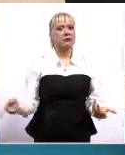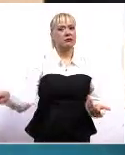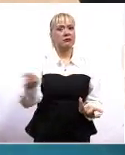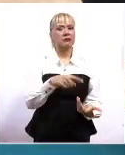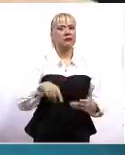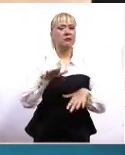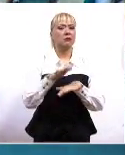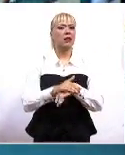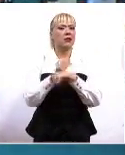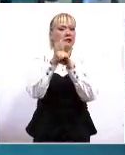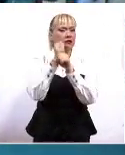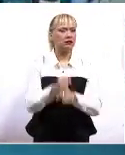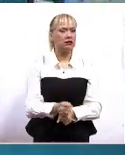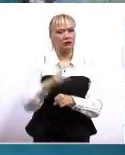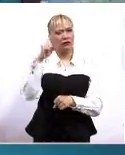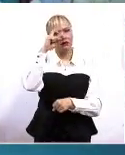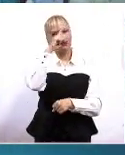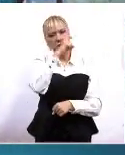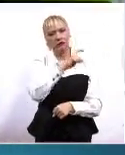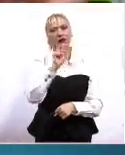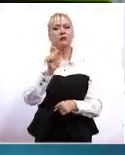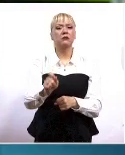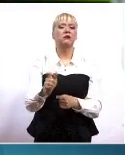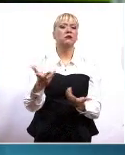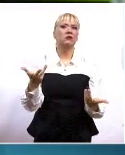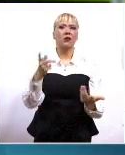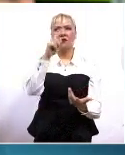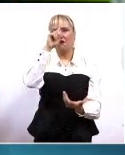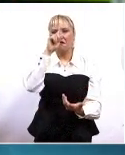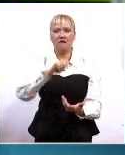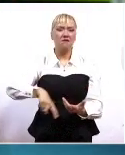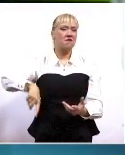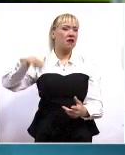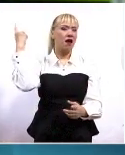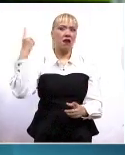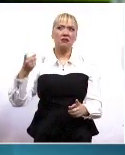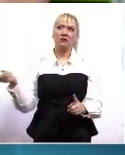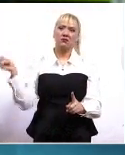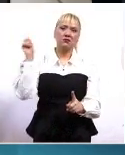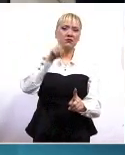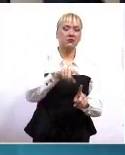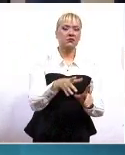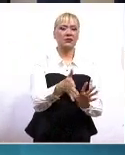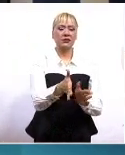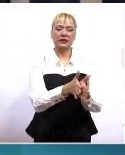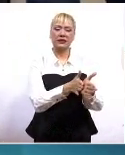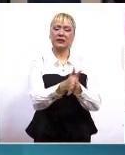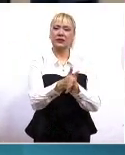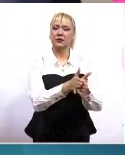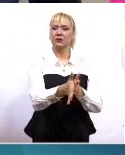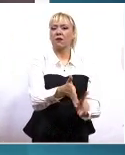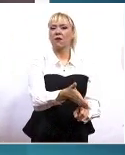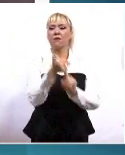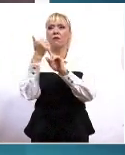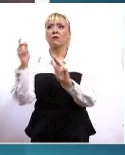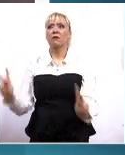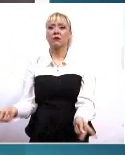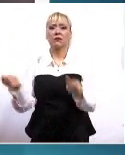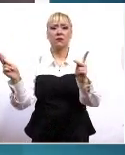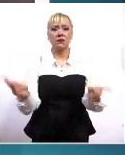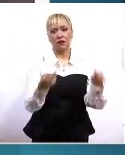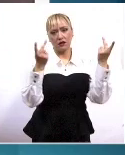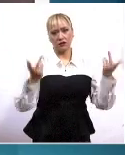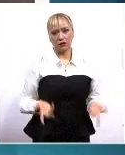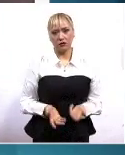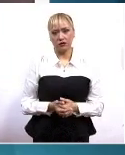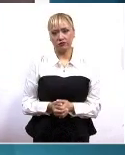en situación de vulnerabilidad que son presa fácil de este degradante ilícito.